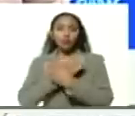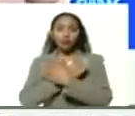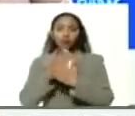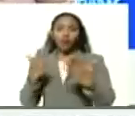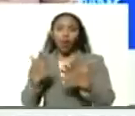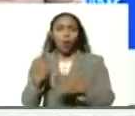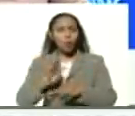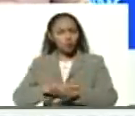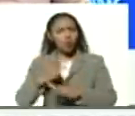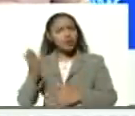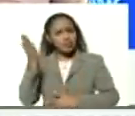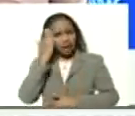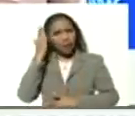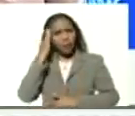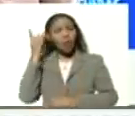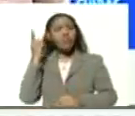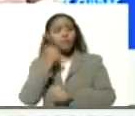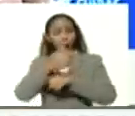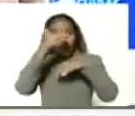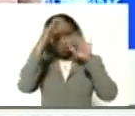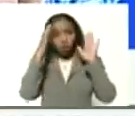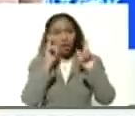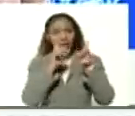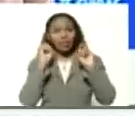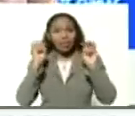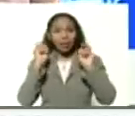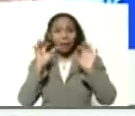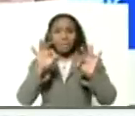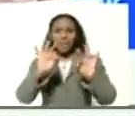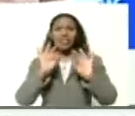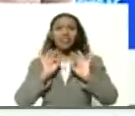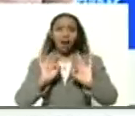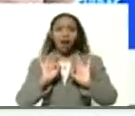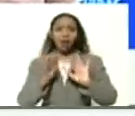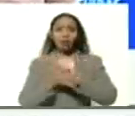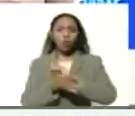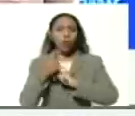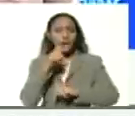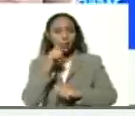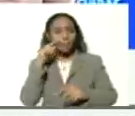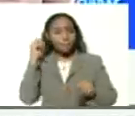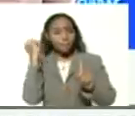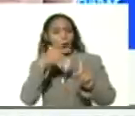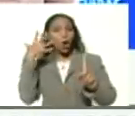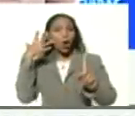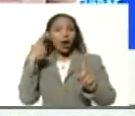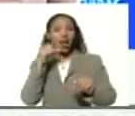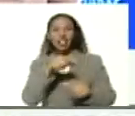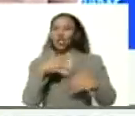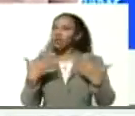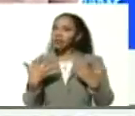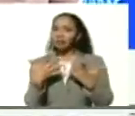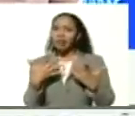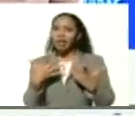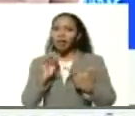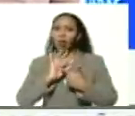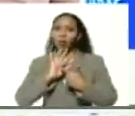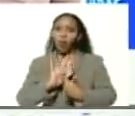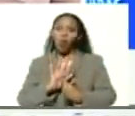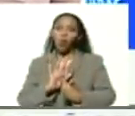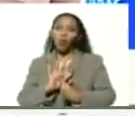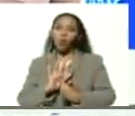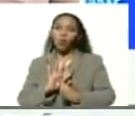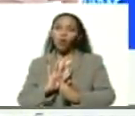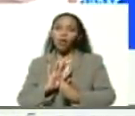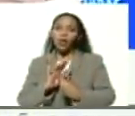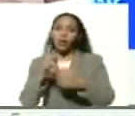porque sabemos que debemos atender esta coyuntura especial que ha impactado, como es la aparición de